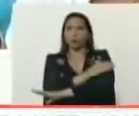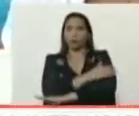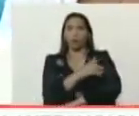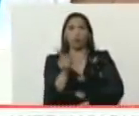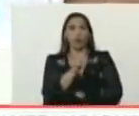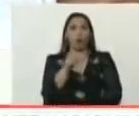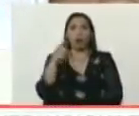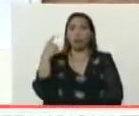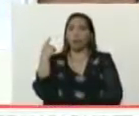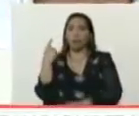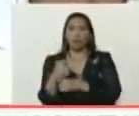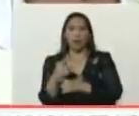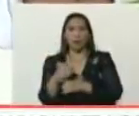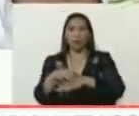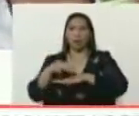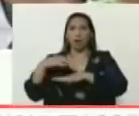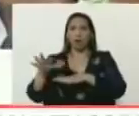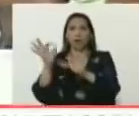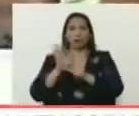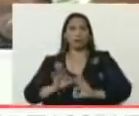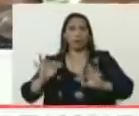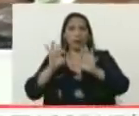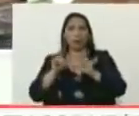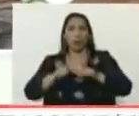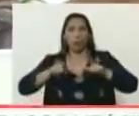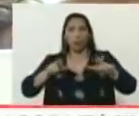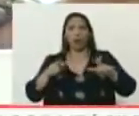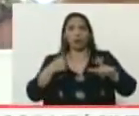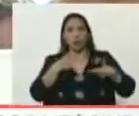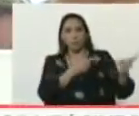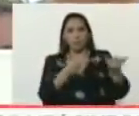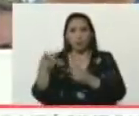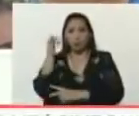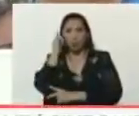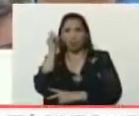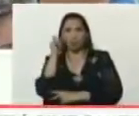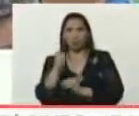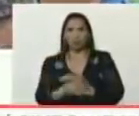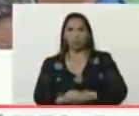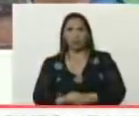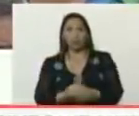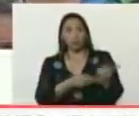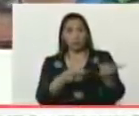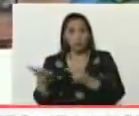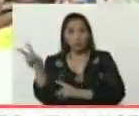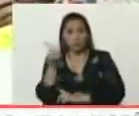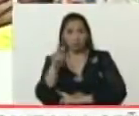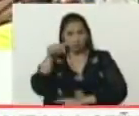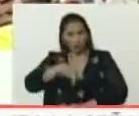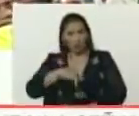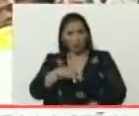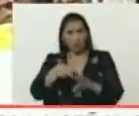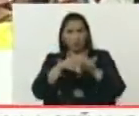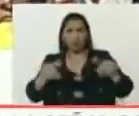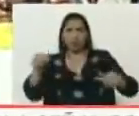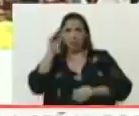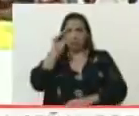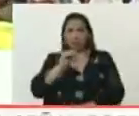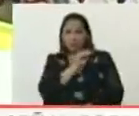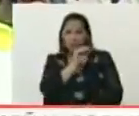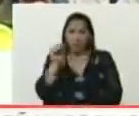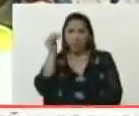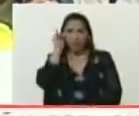ningún chance, queridos hermanos, queridas hermanas. Y yo invito a Yaracuy, invito a Venezuela desde aquí, desde esta tierra sagrada de